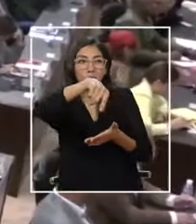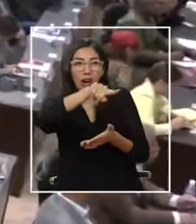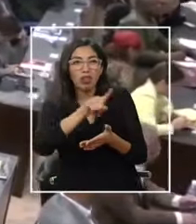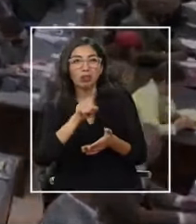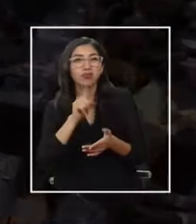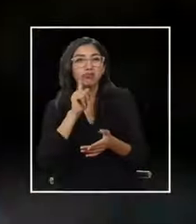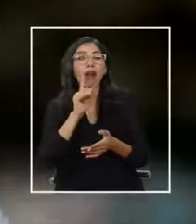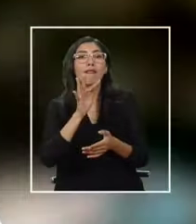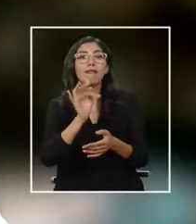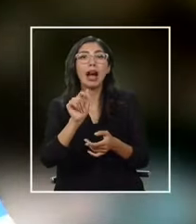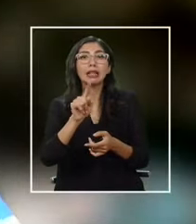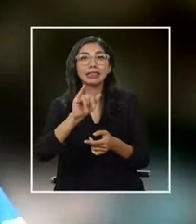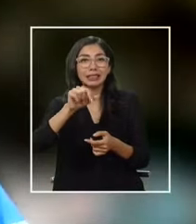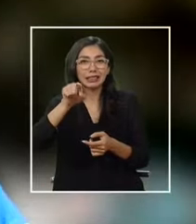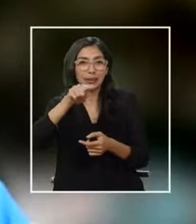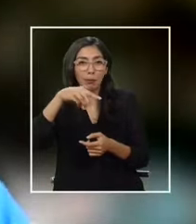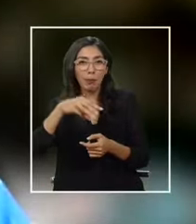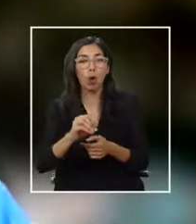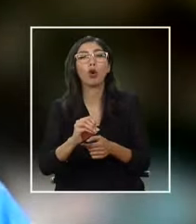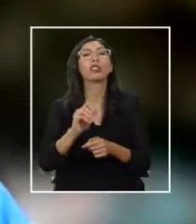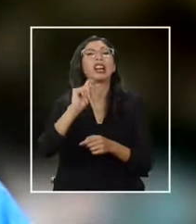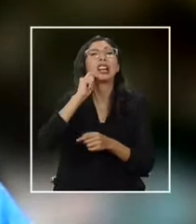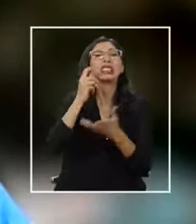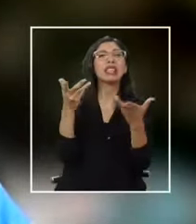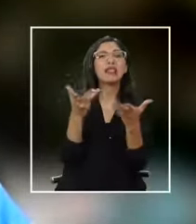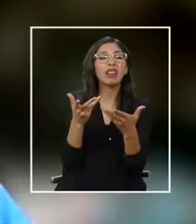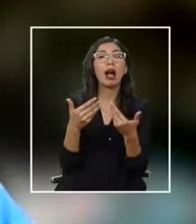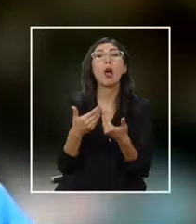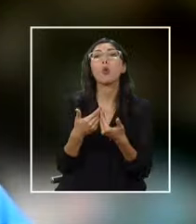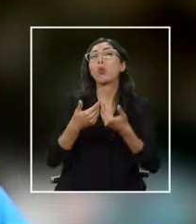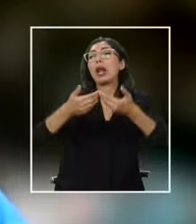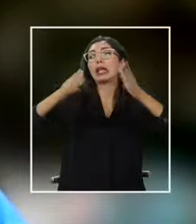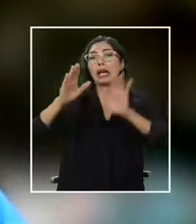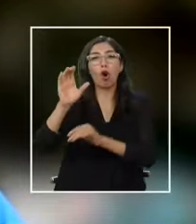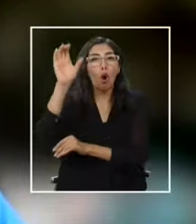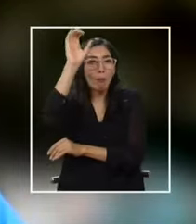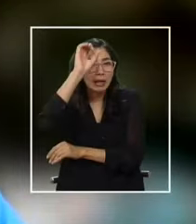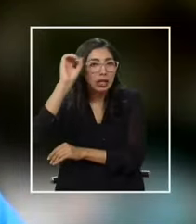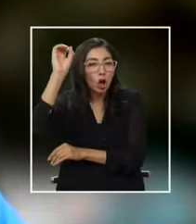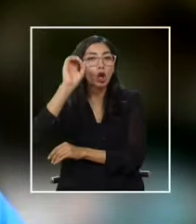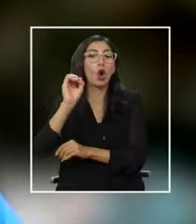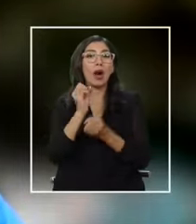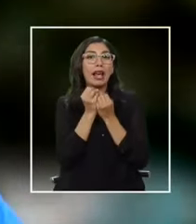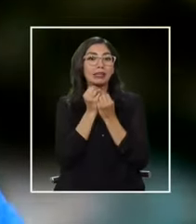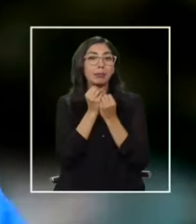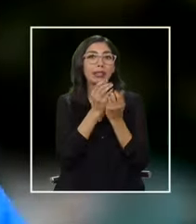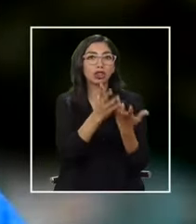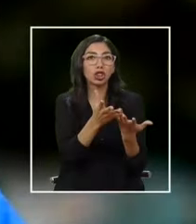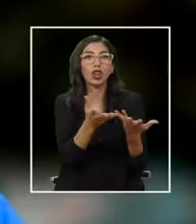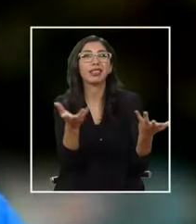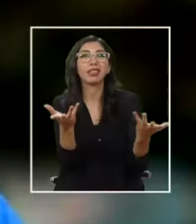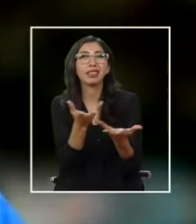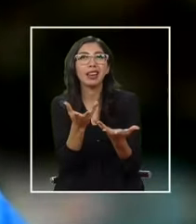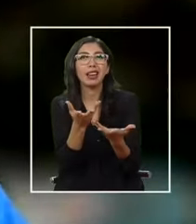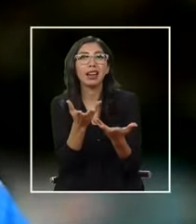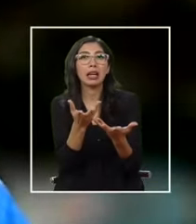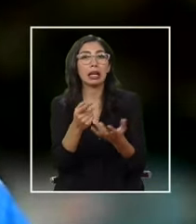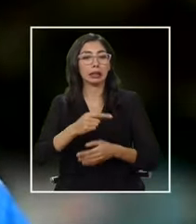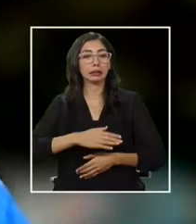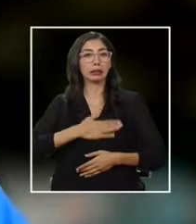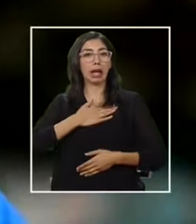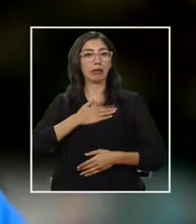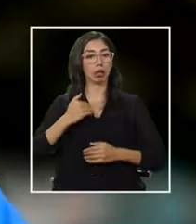fascismo. Se refiere a cualquier postura ideológica o expresión basada en motivos de